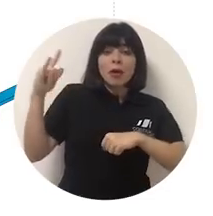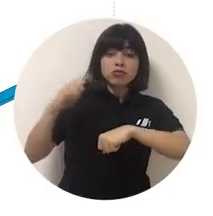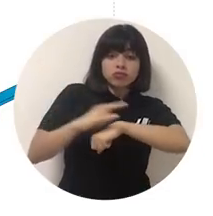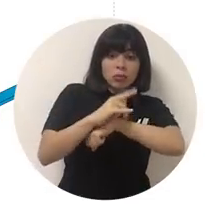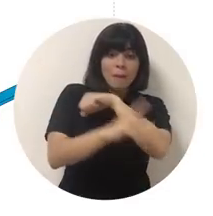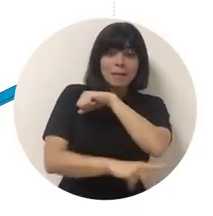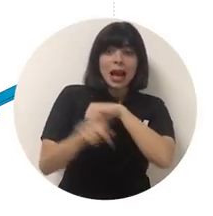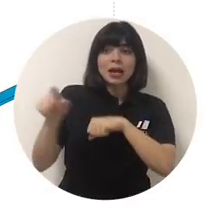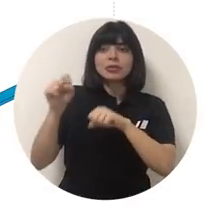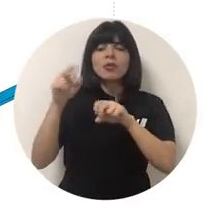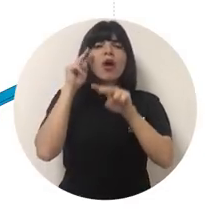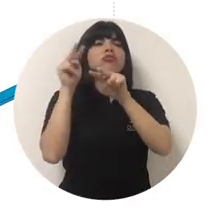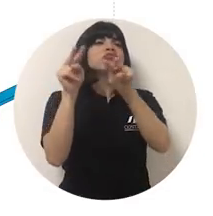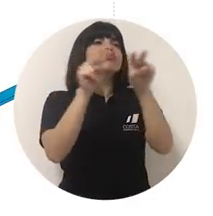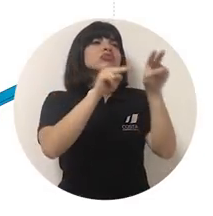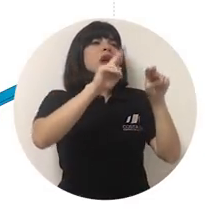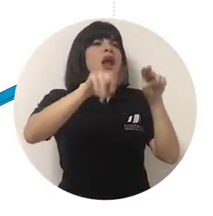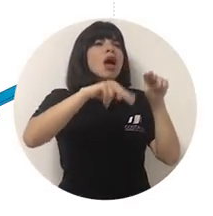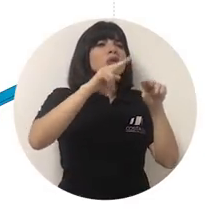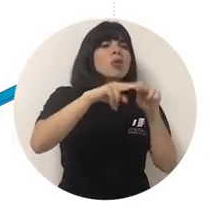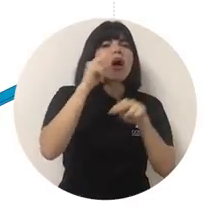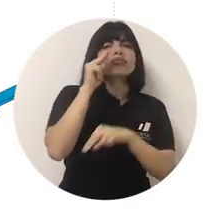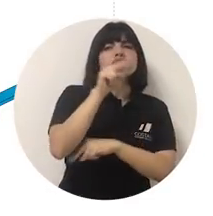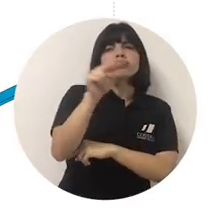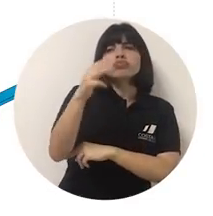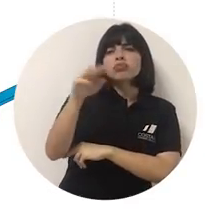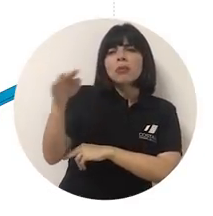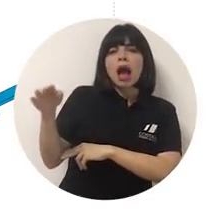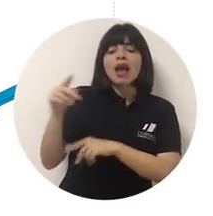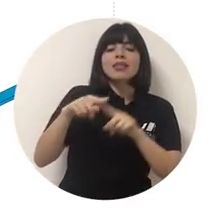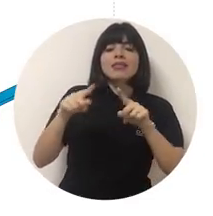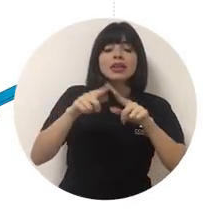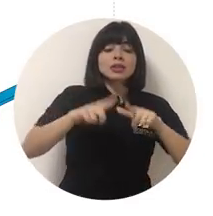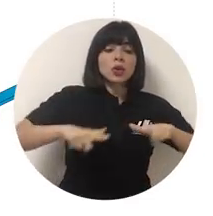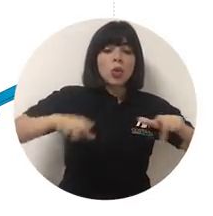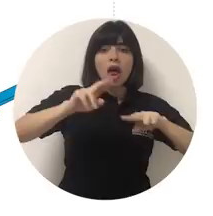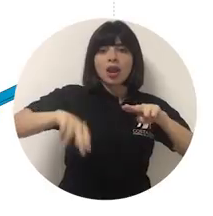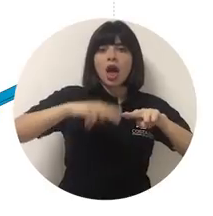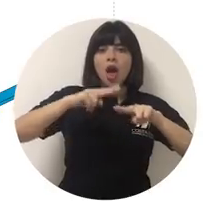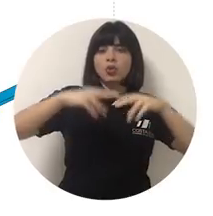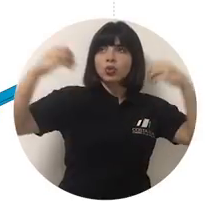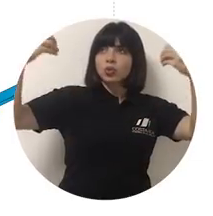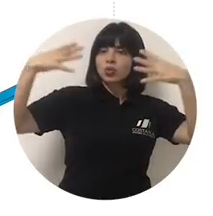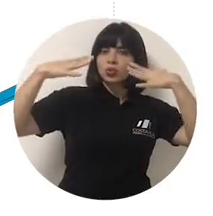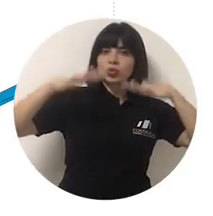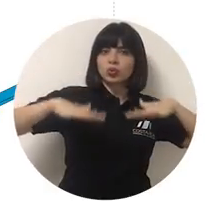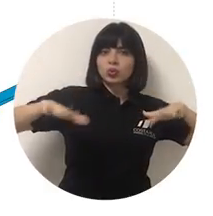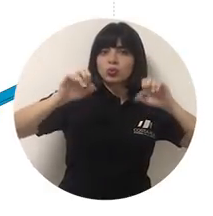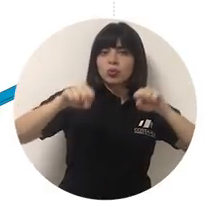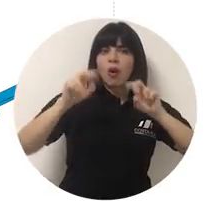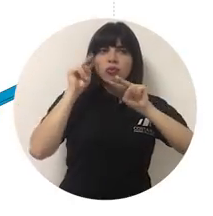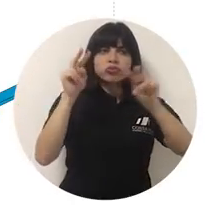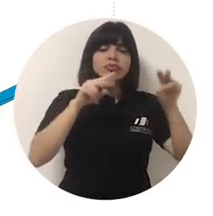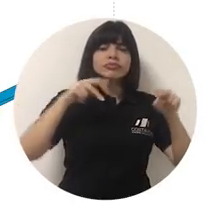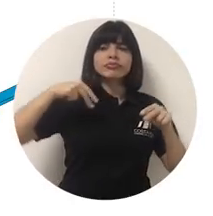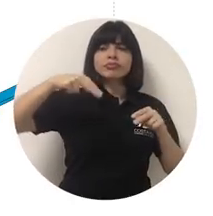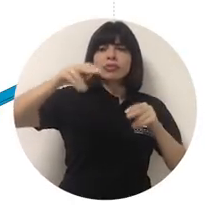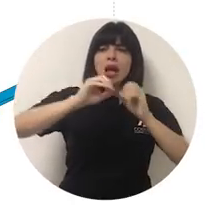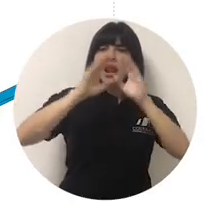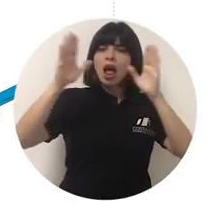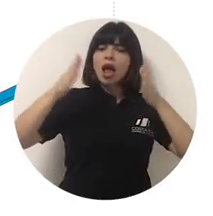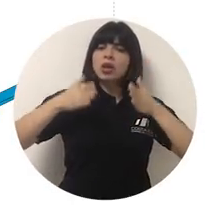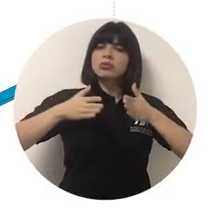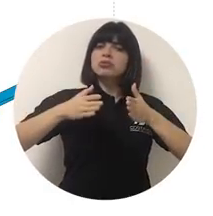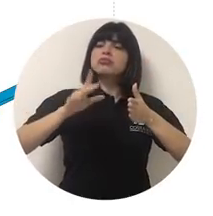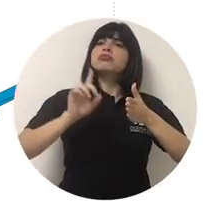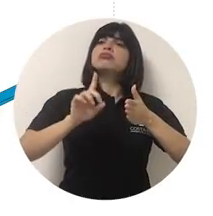país puedan apreciar la vista natural y del océano a través de espacios naturalmente iluminados. Recorridos claros y lineales permiten